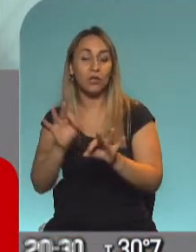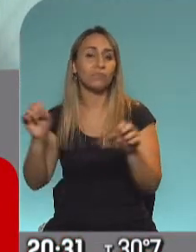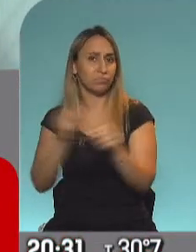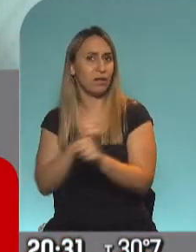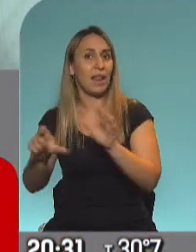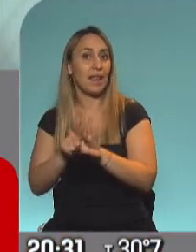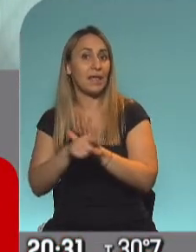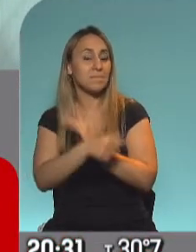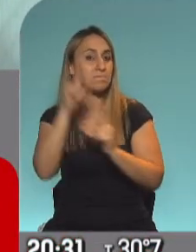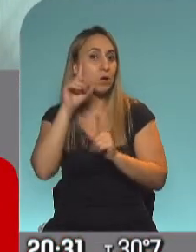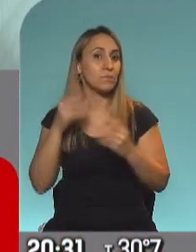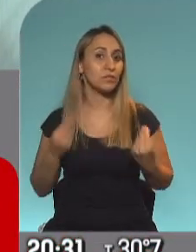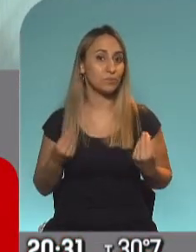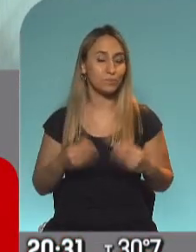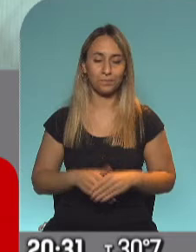convertido en ley.